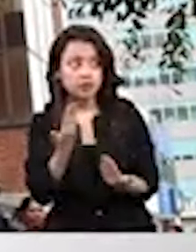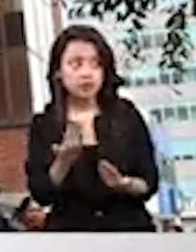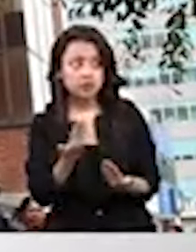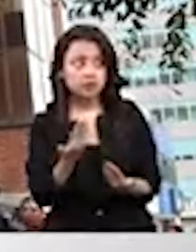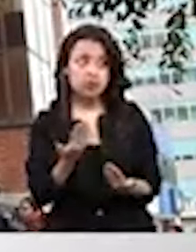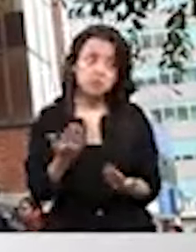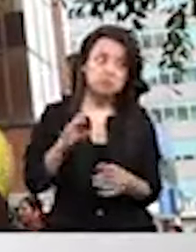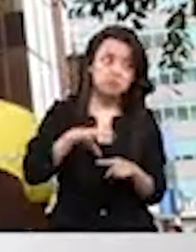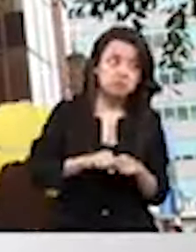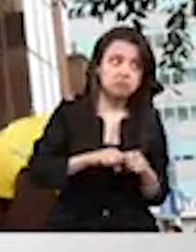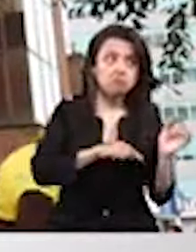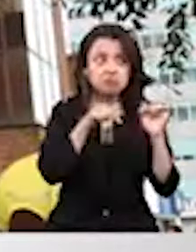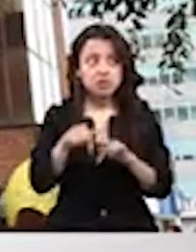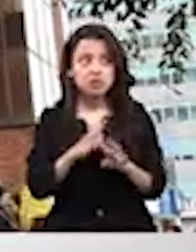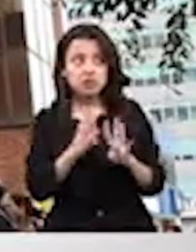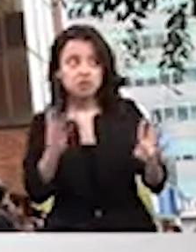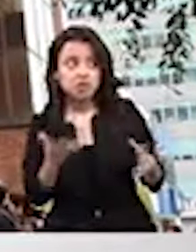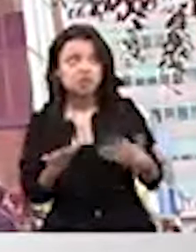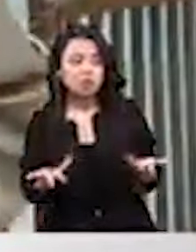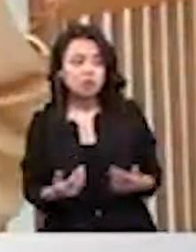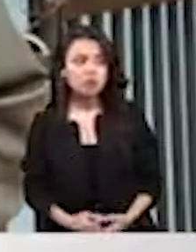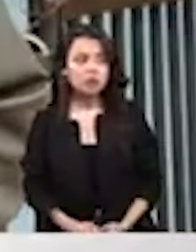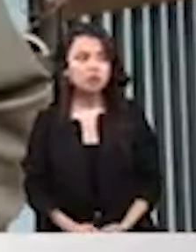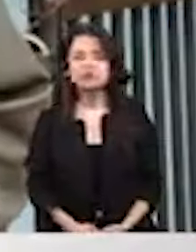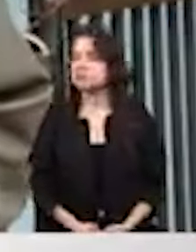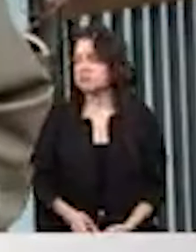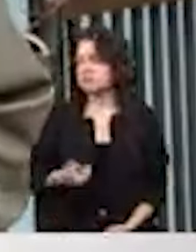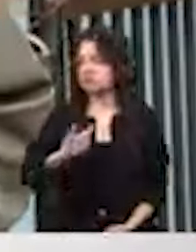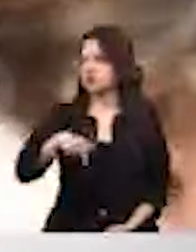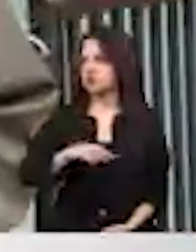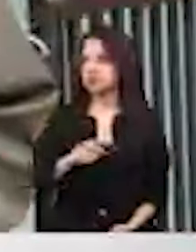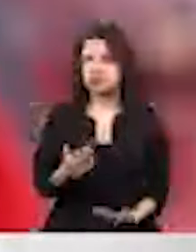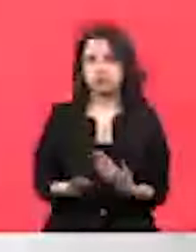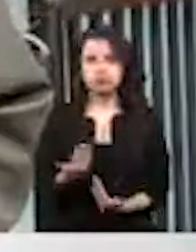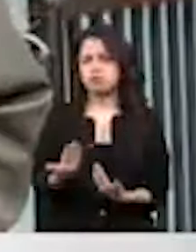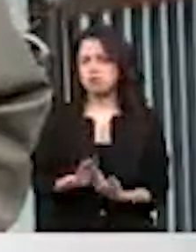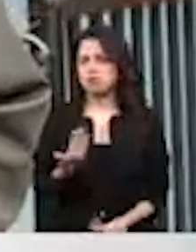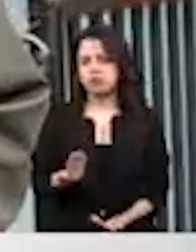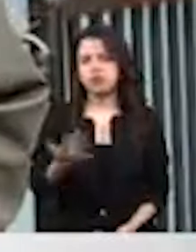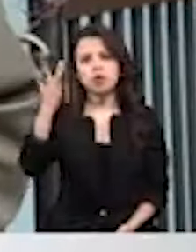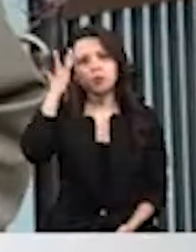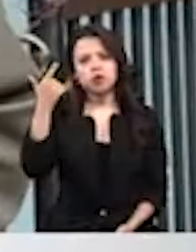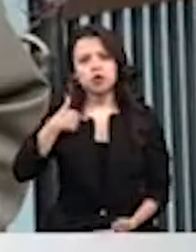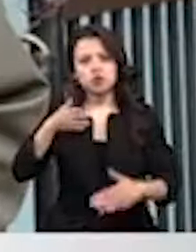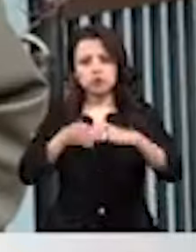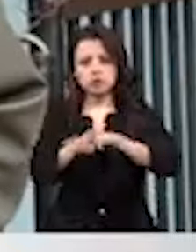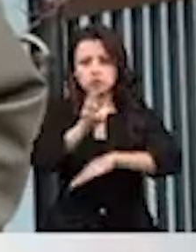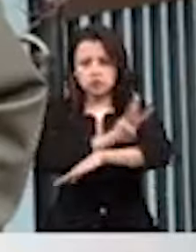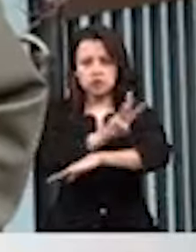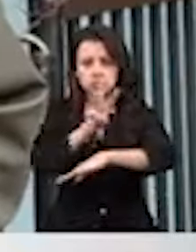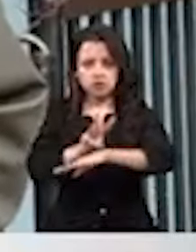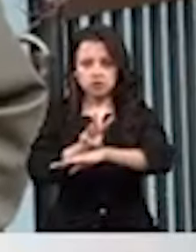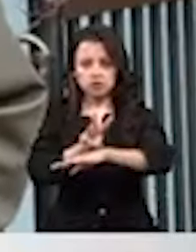sacar la cita, venir, la fila? Pues para nosotros fue bastante fácil porque nosotros ingresamos a la página, agendamos